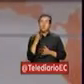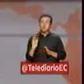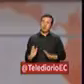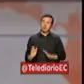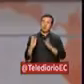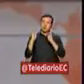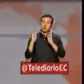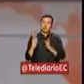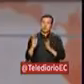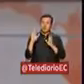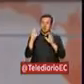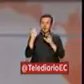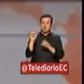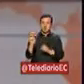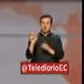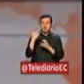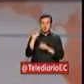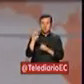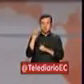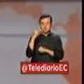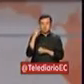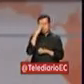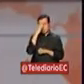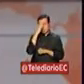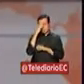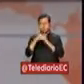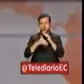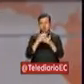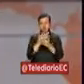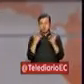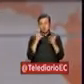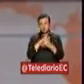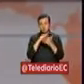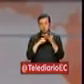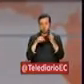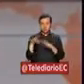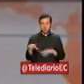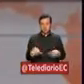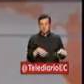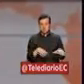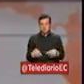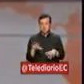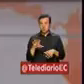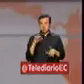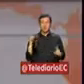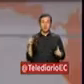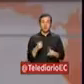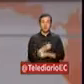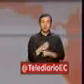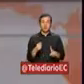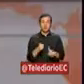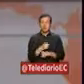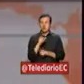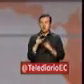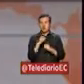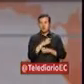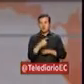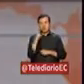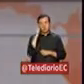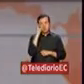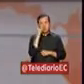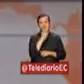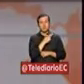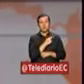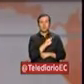por la fuerza. Tenemos inmediatamente luego una serie de incidentes de carácter violento de personas que creen que la universidad